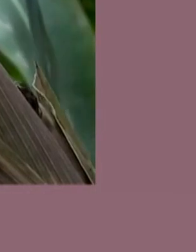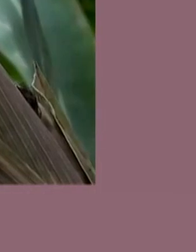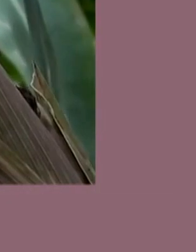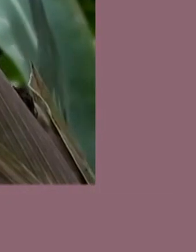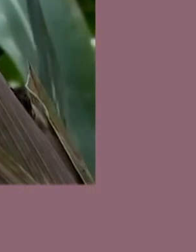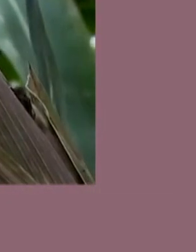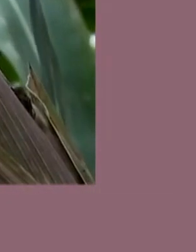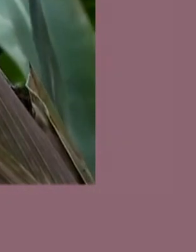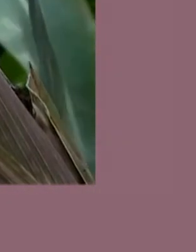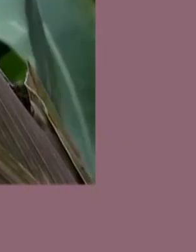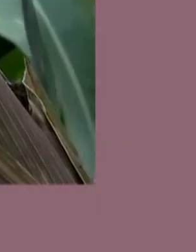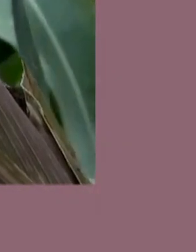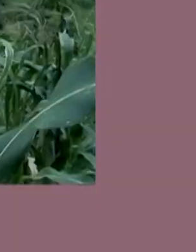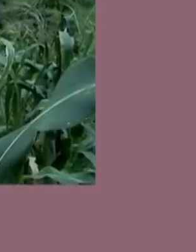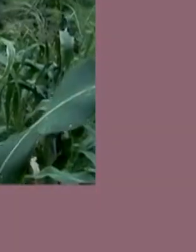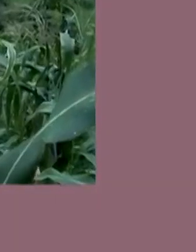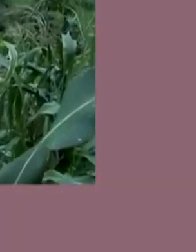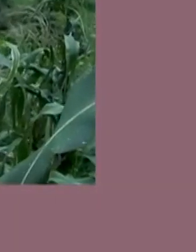nano mocawate nepa